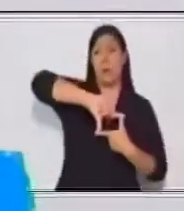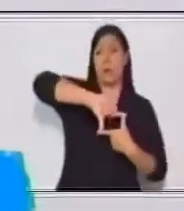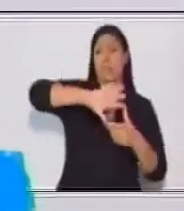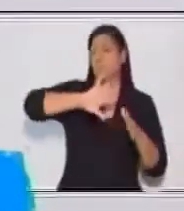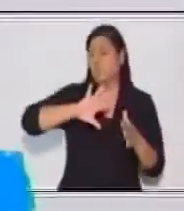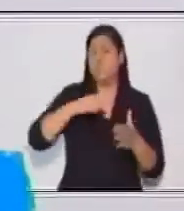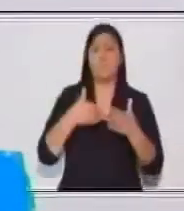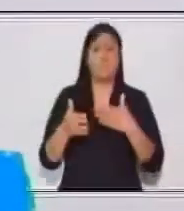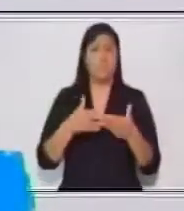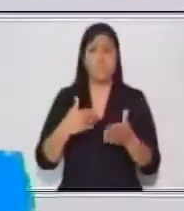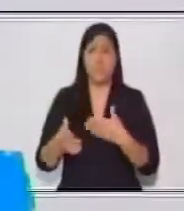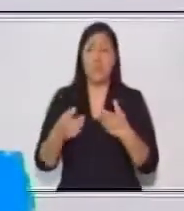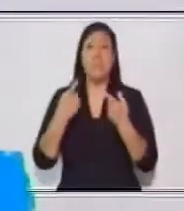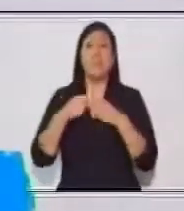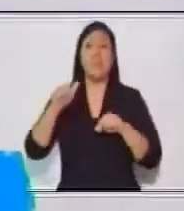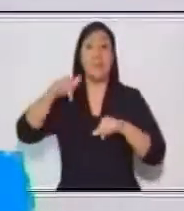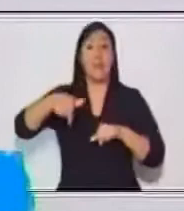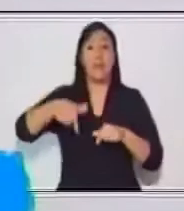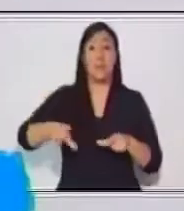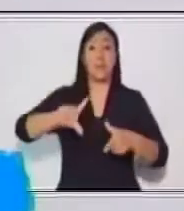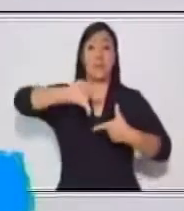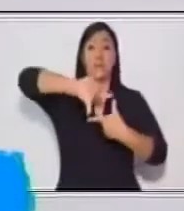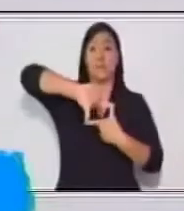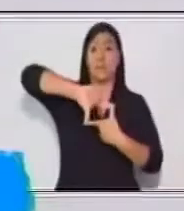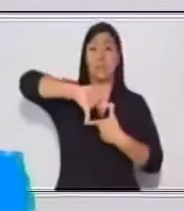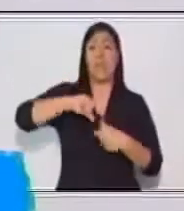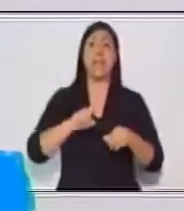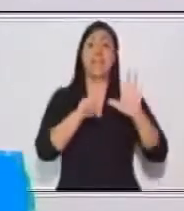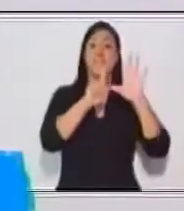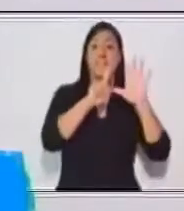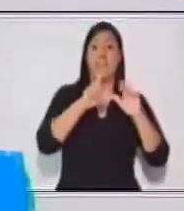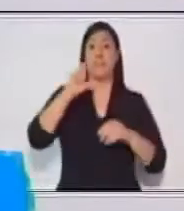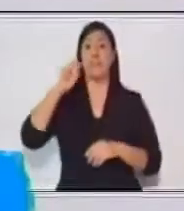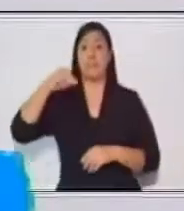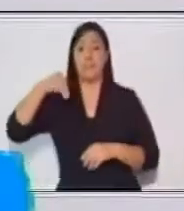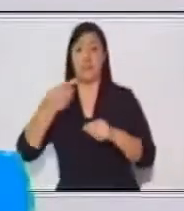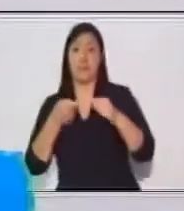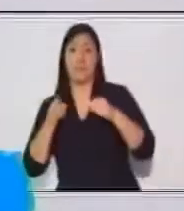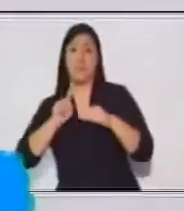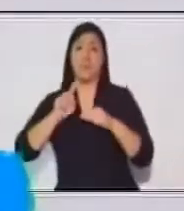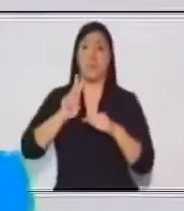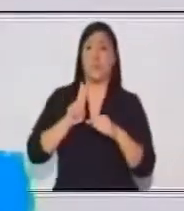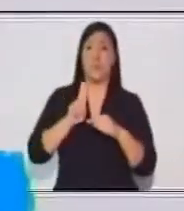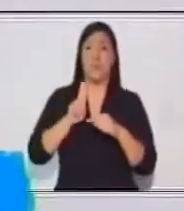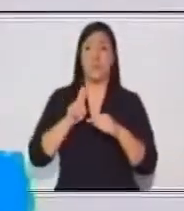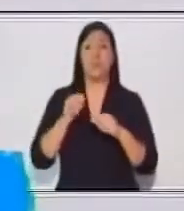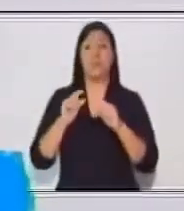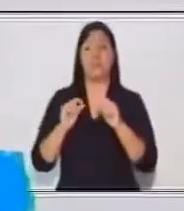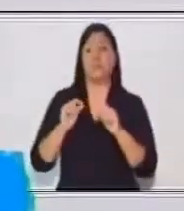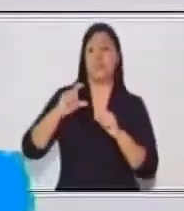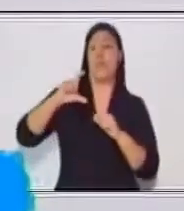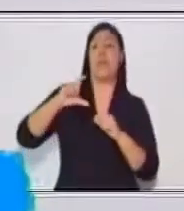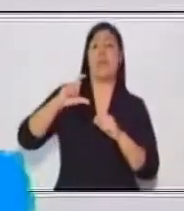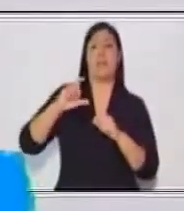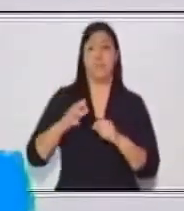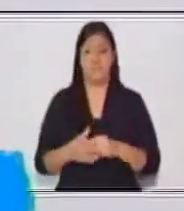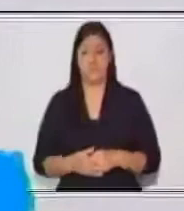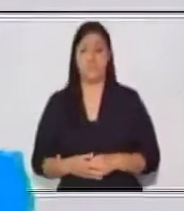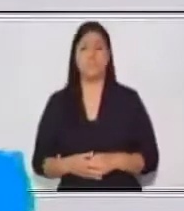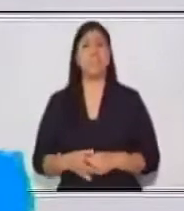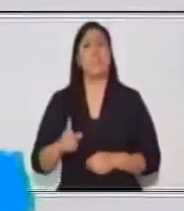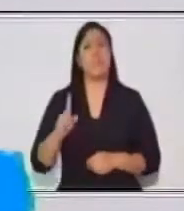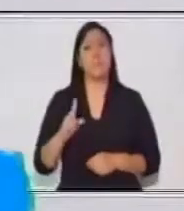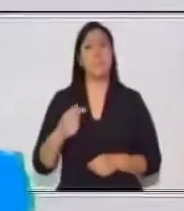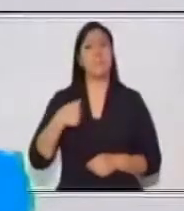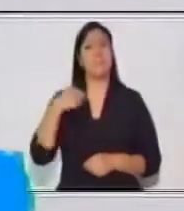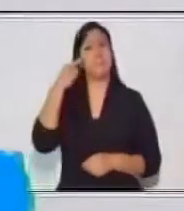de rectángulos que tienen 6 centímetros cuadrados de área. Considerando que la medida